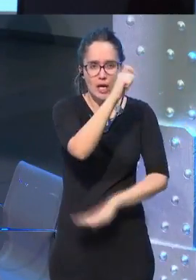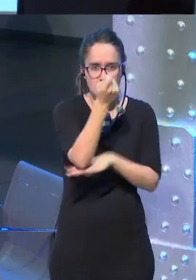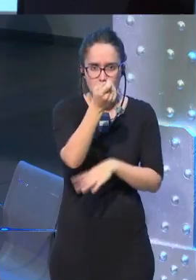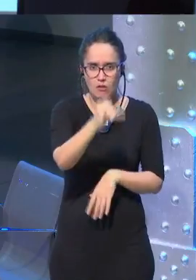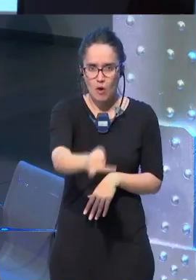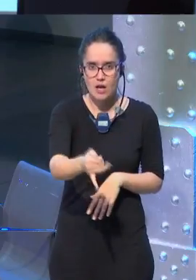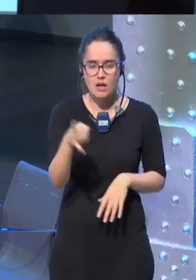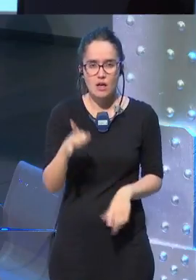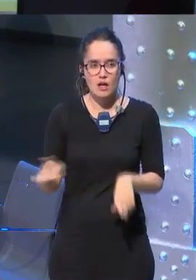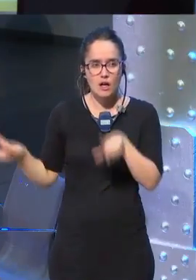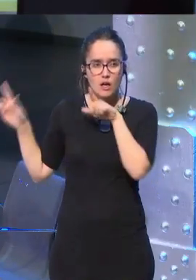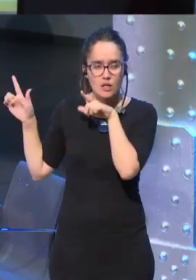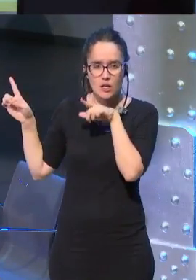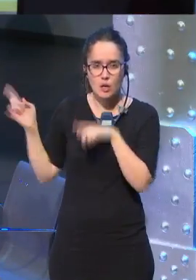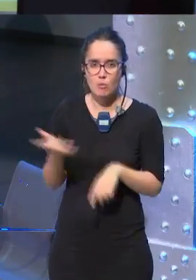Aquí